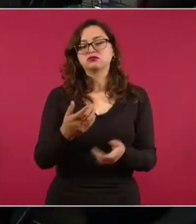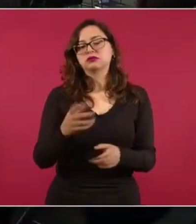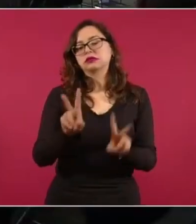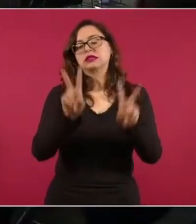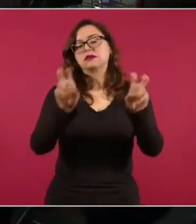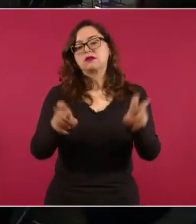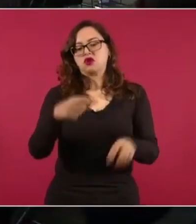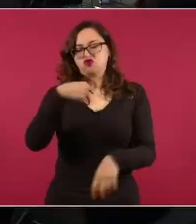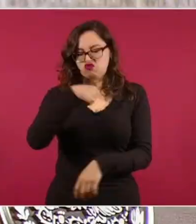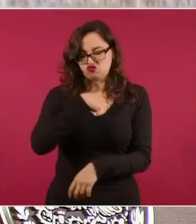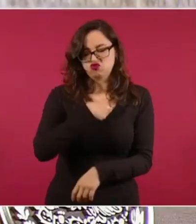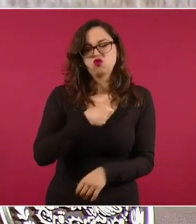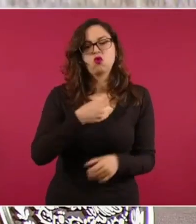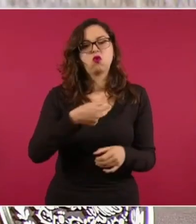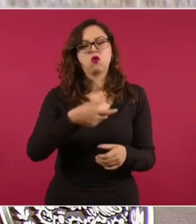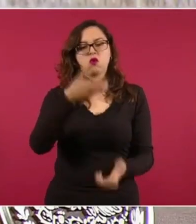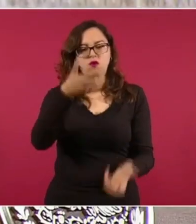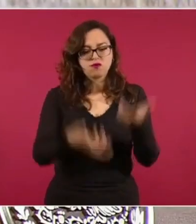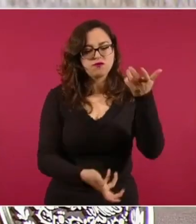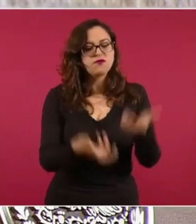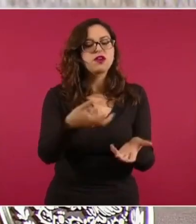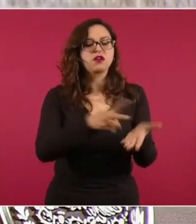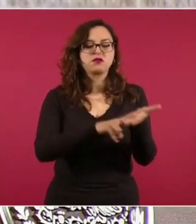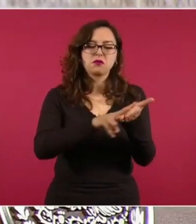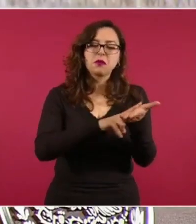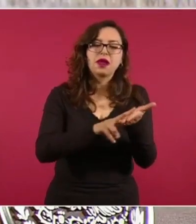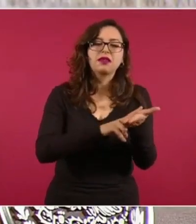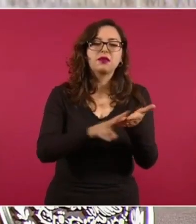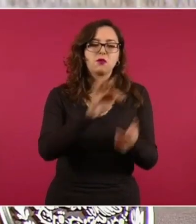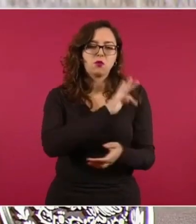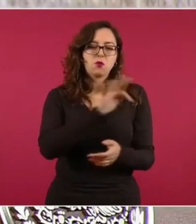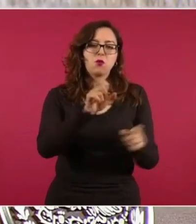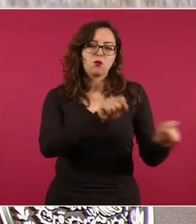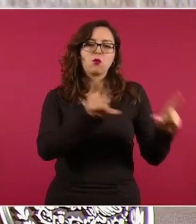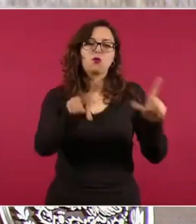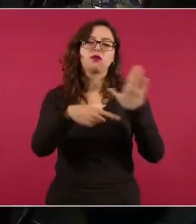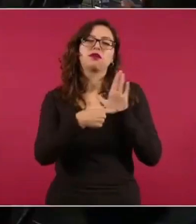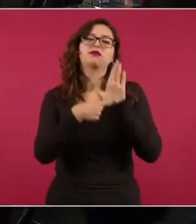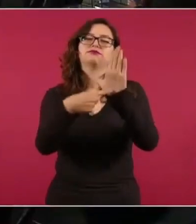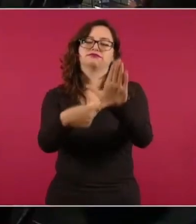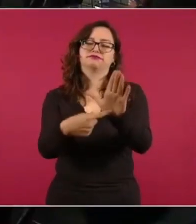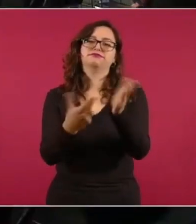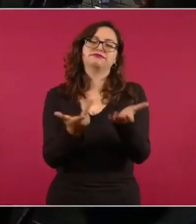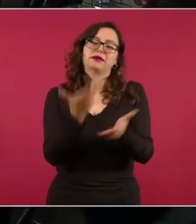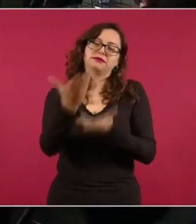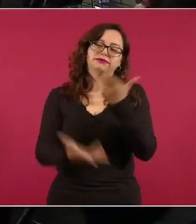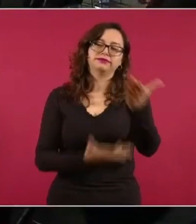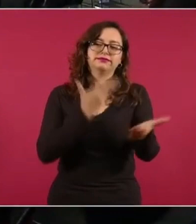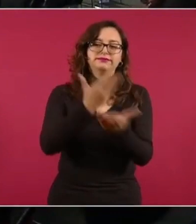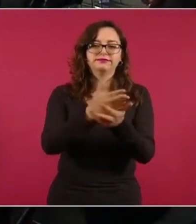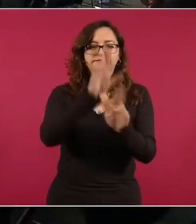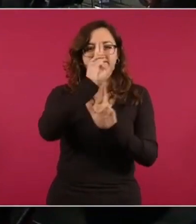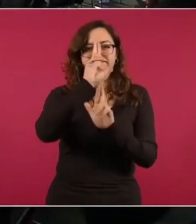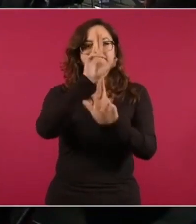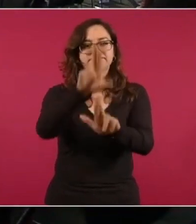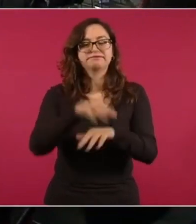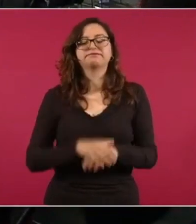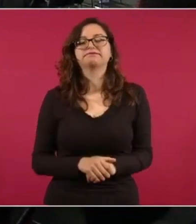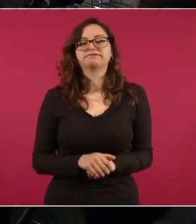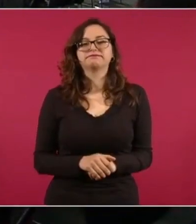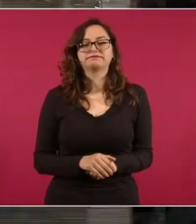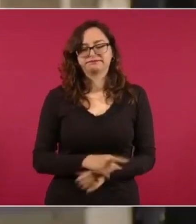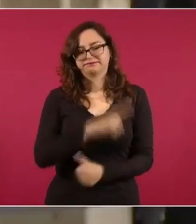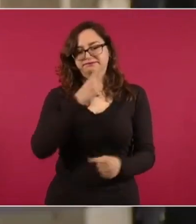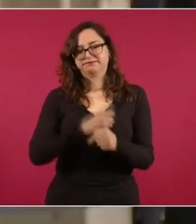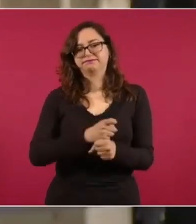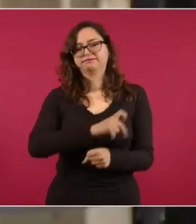sería la solicitud que le haría respetuosamente. E inicio con mi primera pregunta. Presidente de todos los mexicanos,